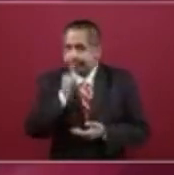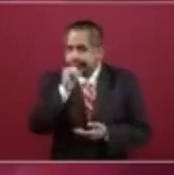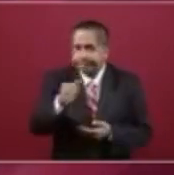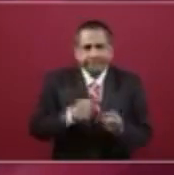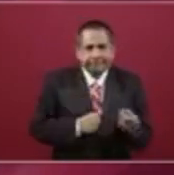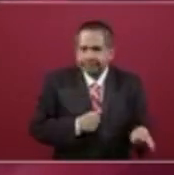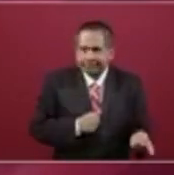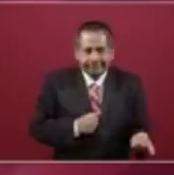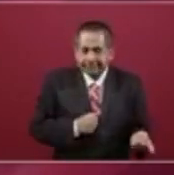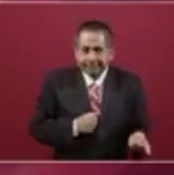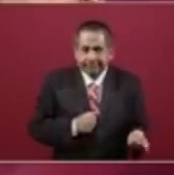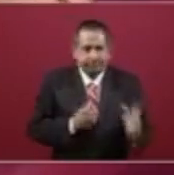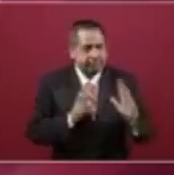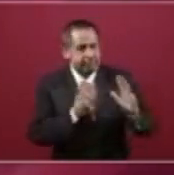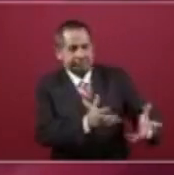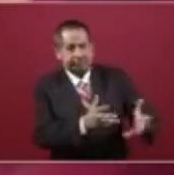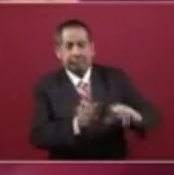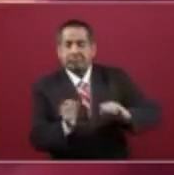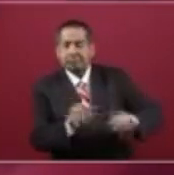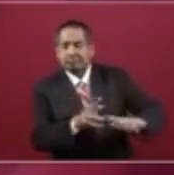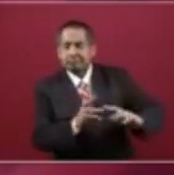de estar abandonada,